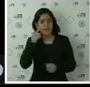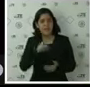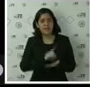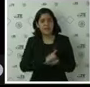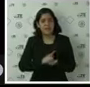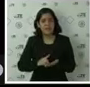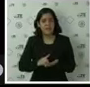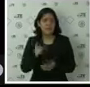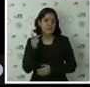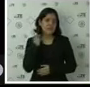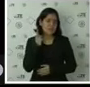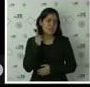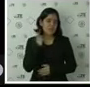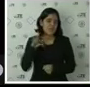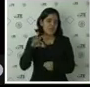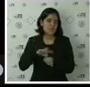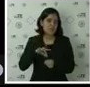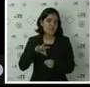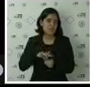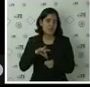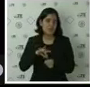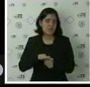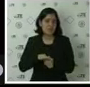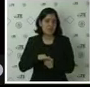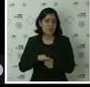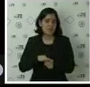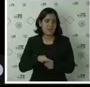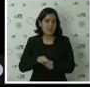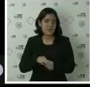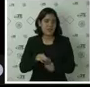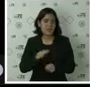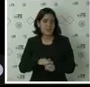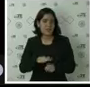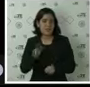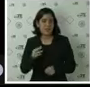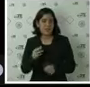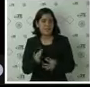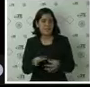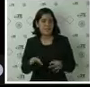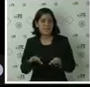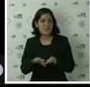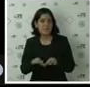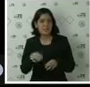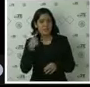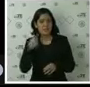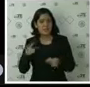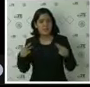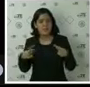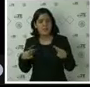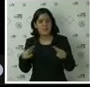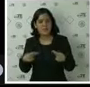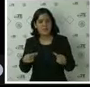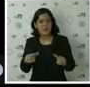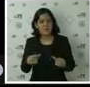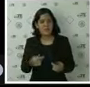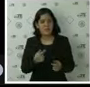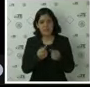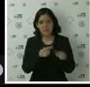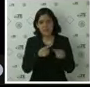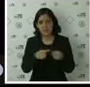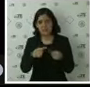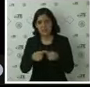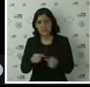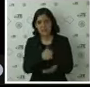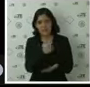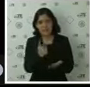político-electorales y más aún de los fundamentales de personas habitantes de la ciudad? ¿Qué opinas? Gracias. Gracias. En